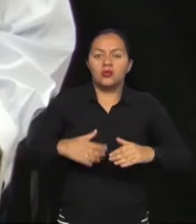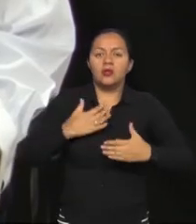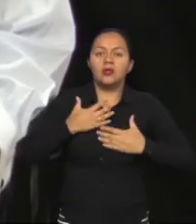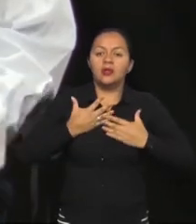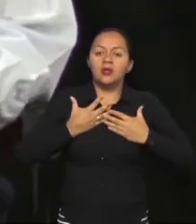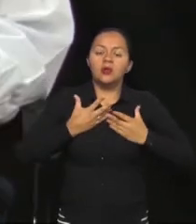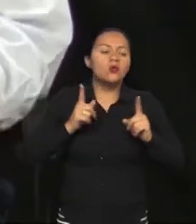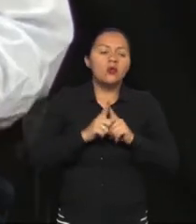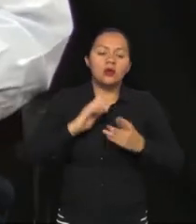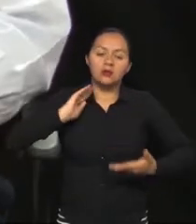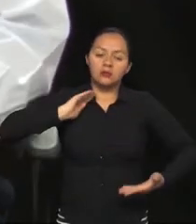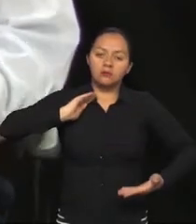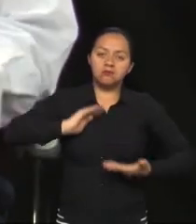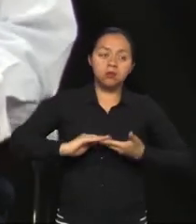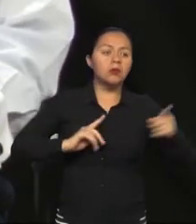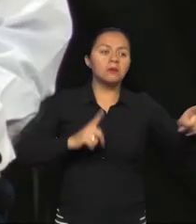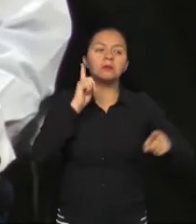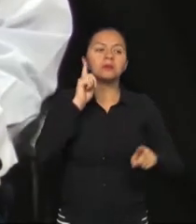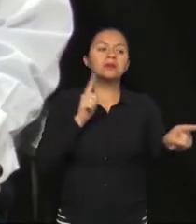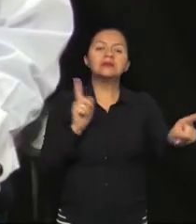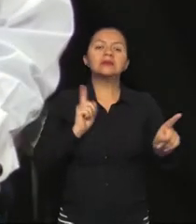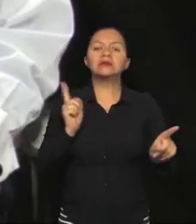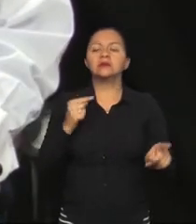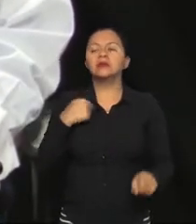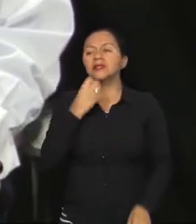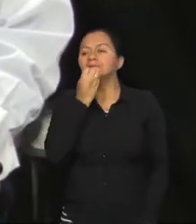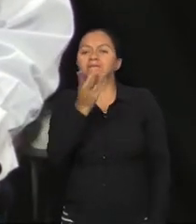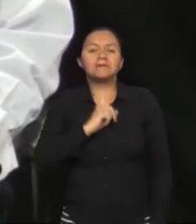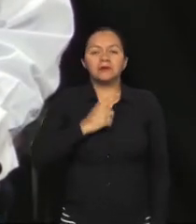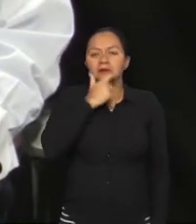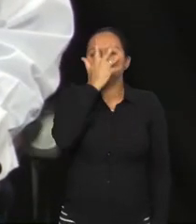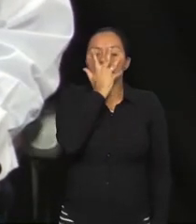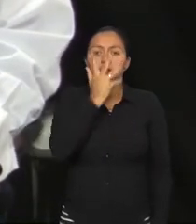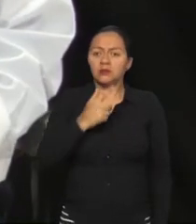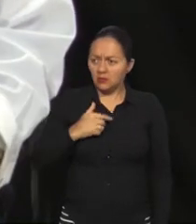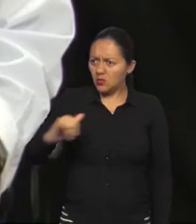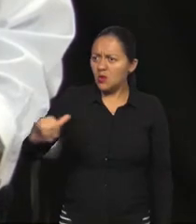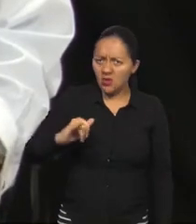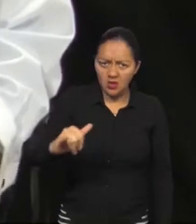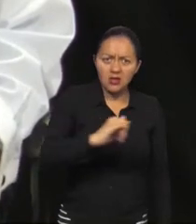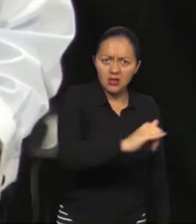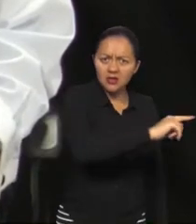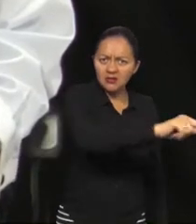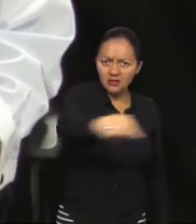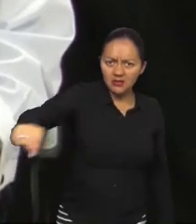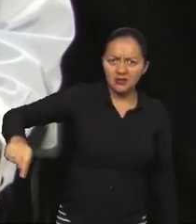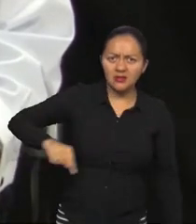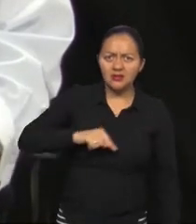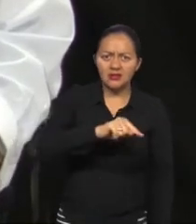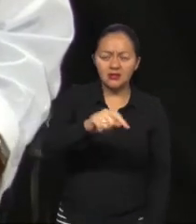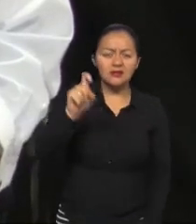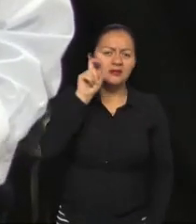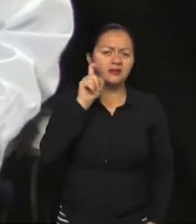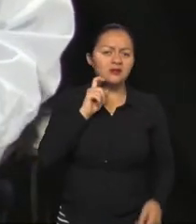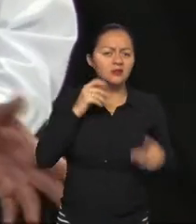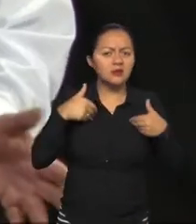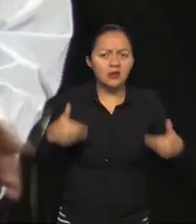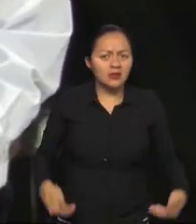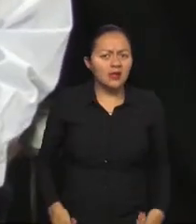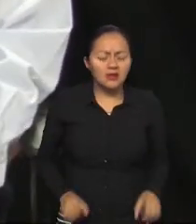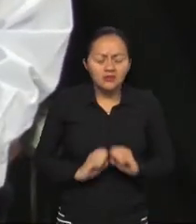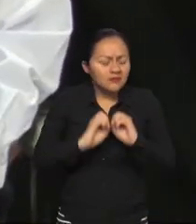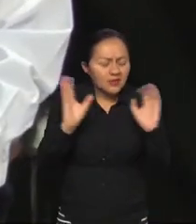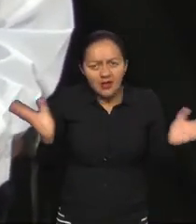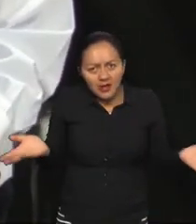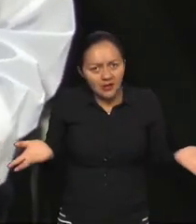de saber que las demás personas también tenían retos similares para abordar temas de la sexualidad que no se encuentran